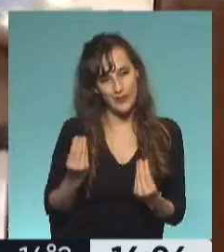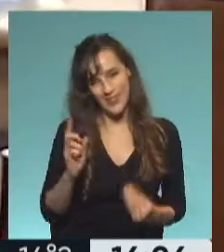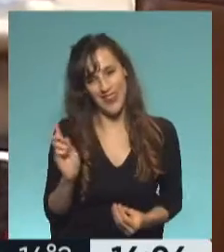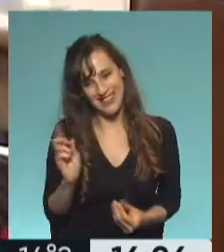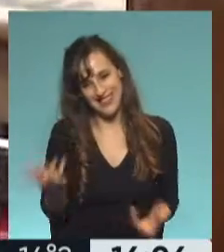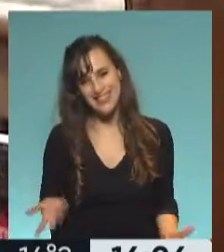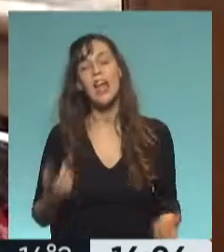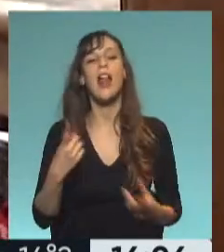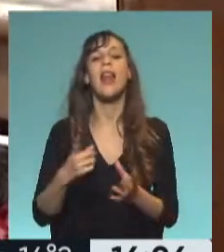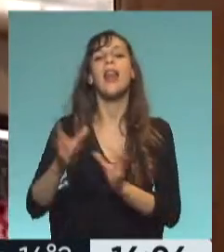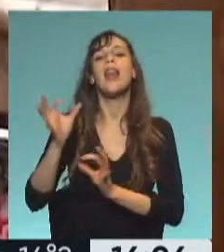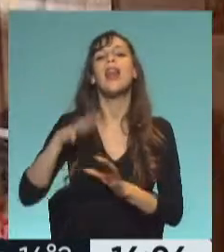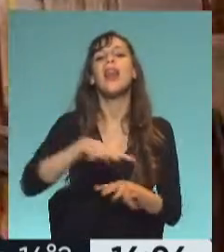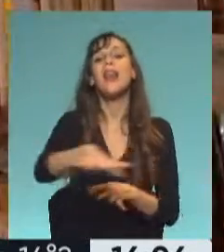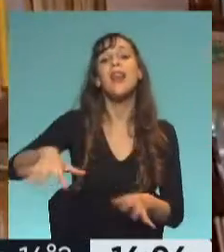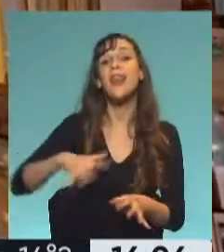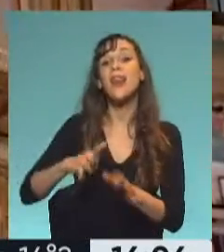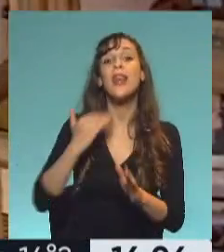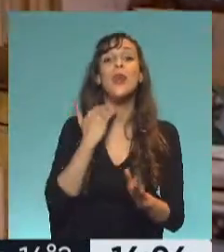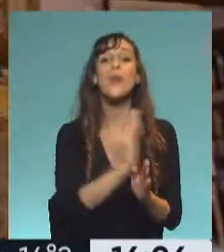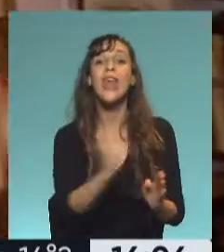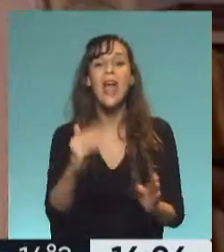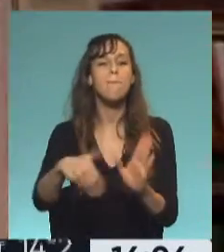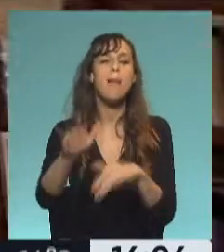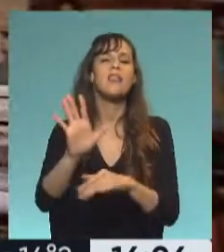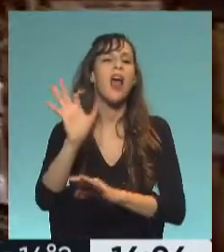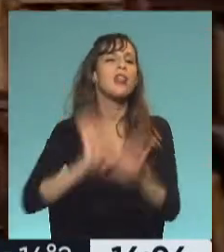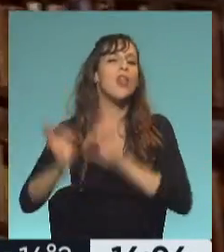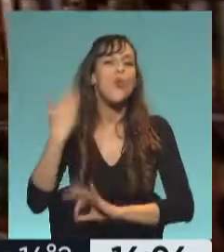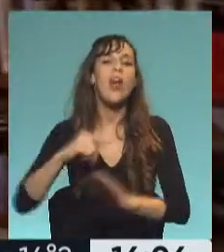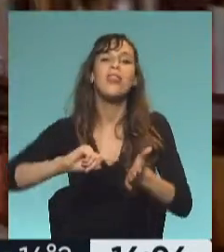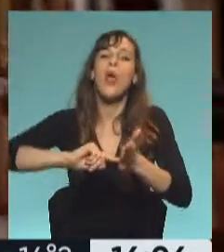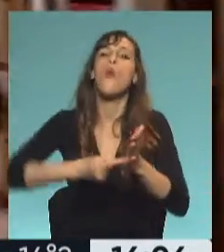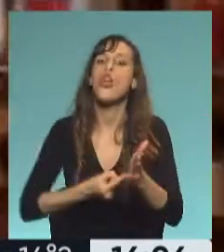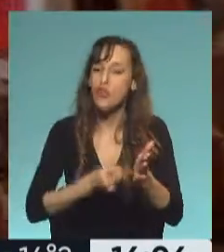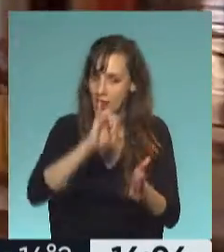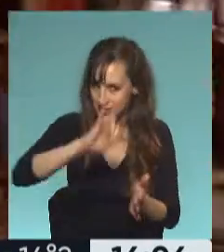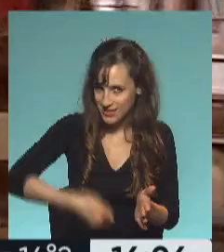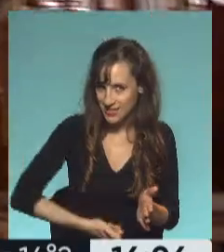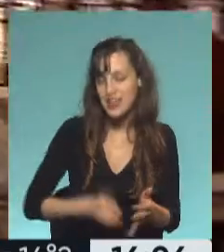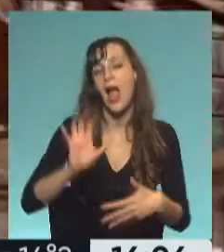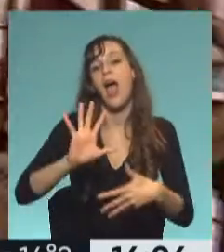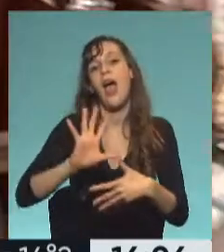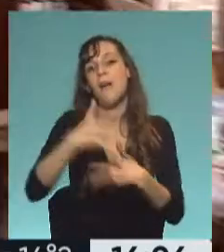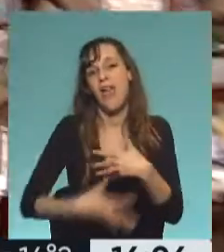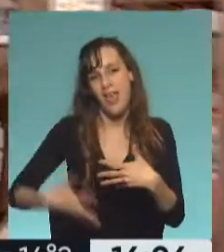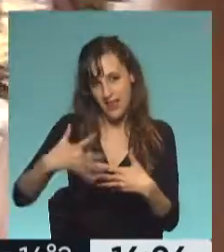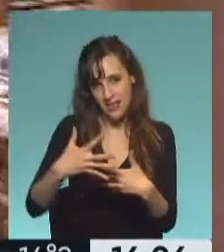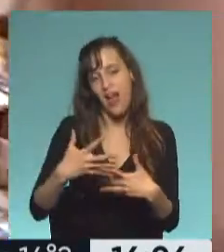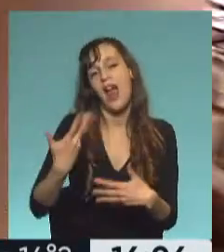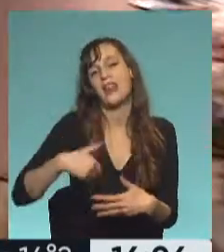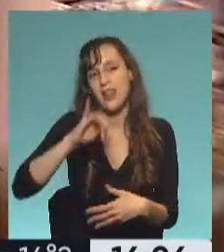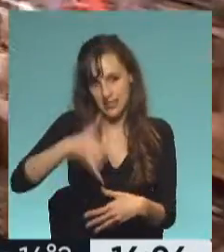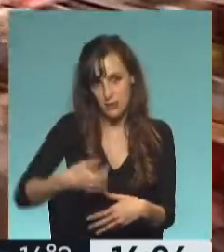Entonces, es la librería más antigua de Buenos Aires, no cabe duda, la más antigua de la Argentina y de América. Hace